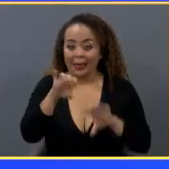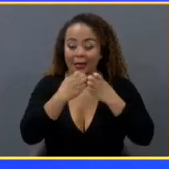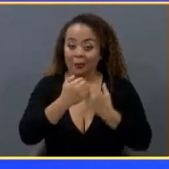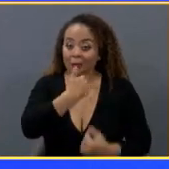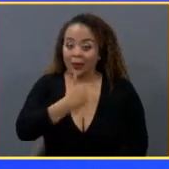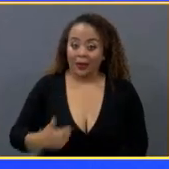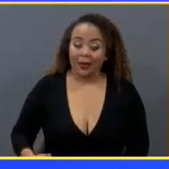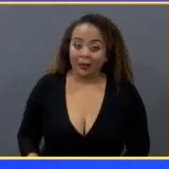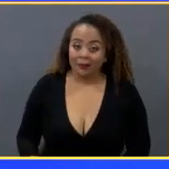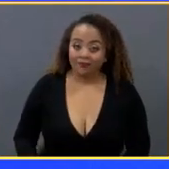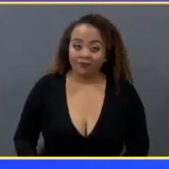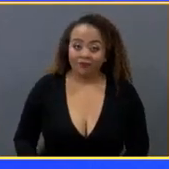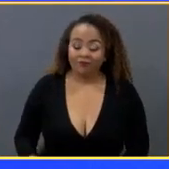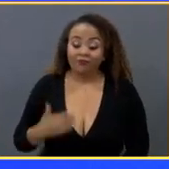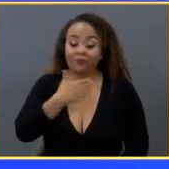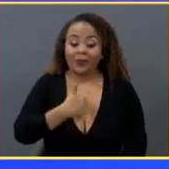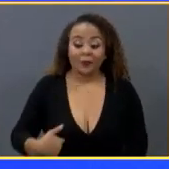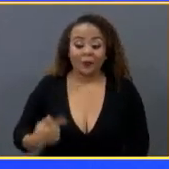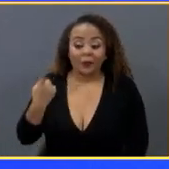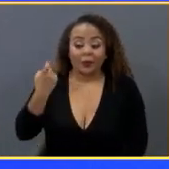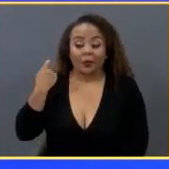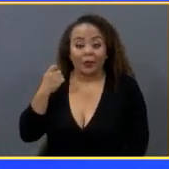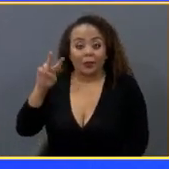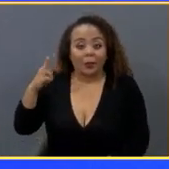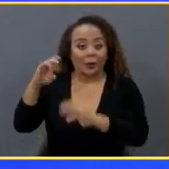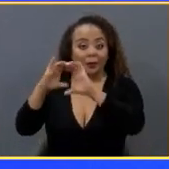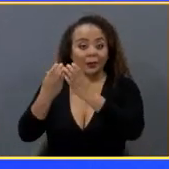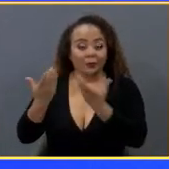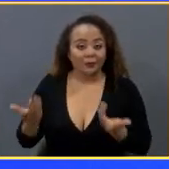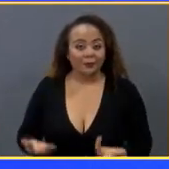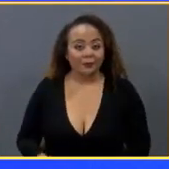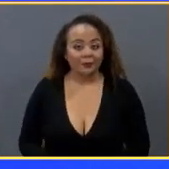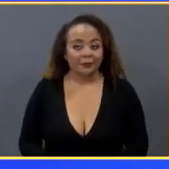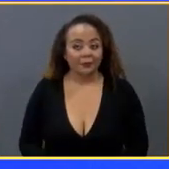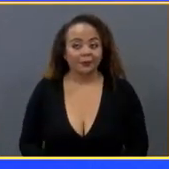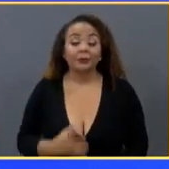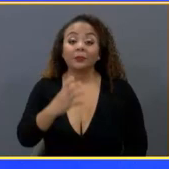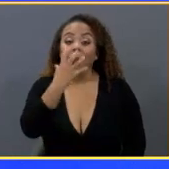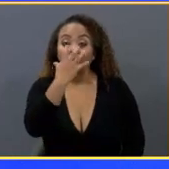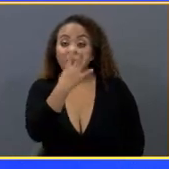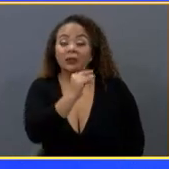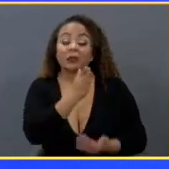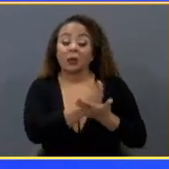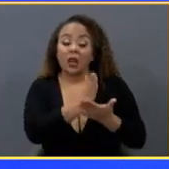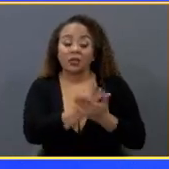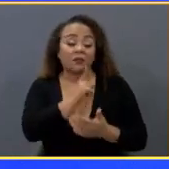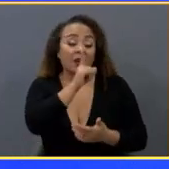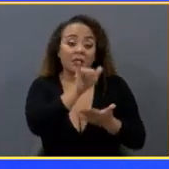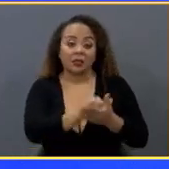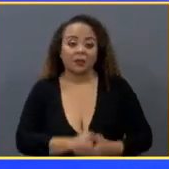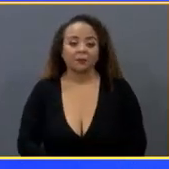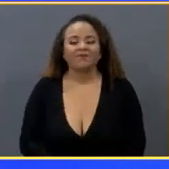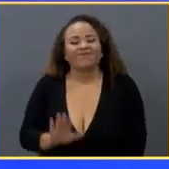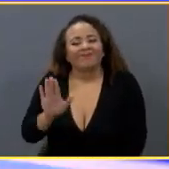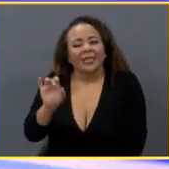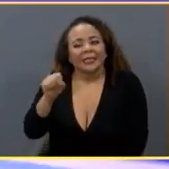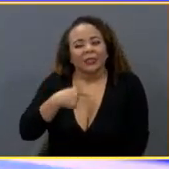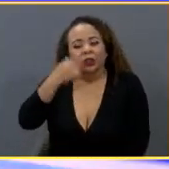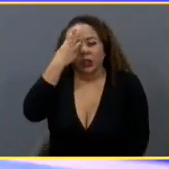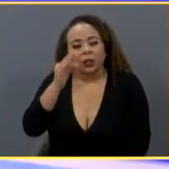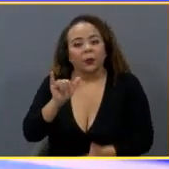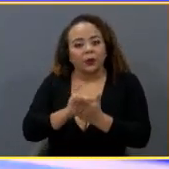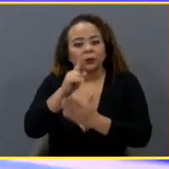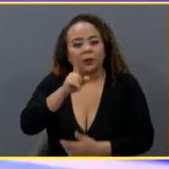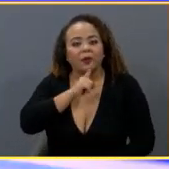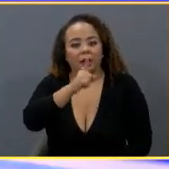incluso, ¿verdad? Un equipo que recién viene de la Liga de Ascenso. Sí. Entonces, aunque moleste, aunque estorbe, la realidad es esa. Sí, yo creo que es una